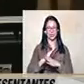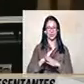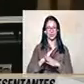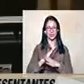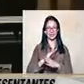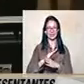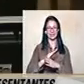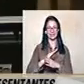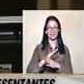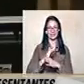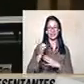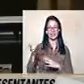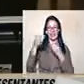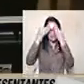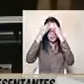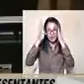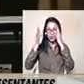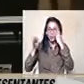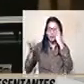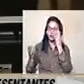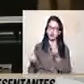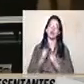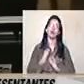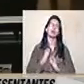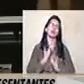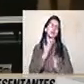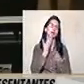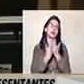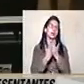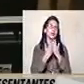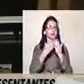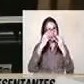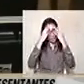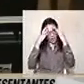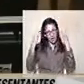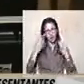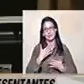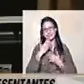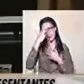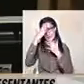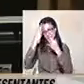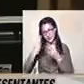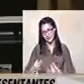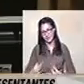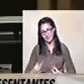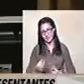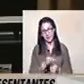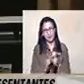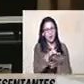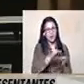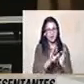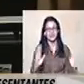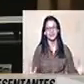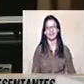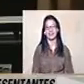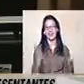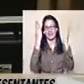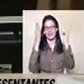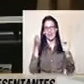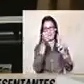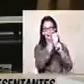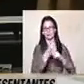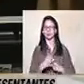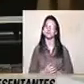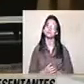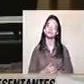tener una esperanza y volver a reconquistar nuestros municipios. Pero